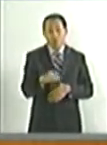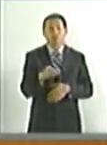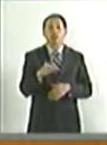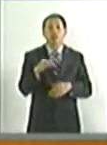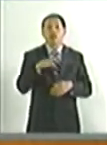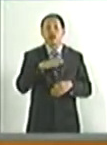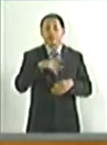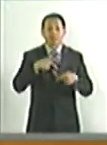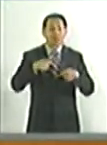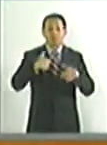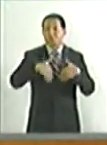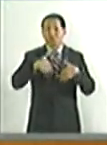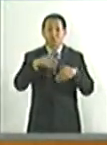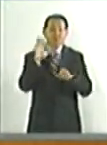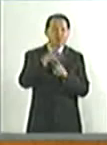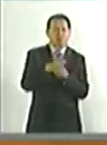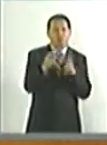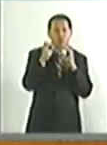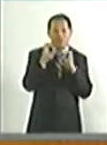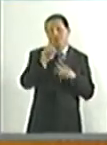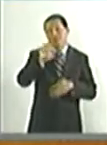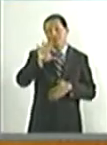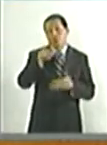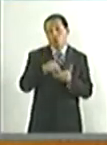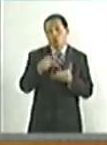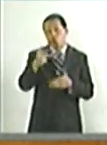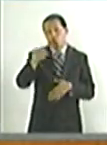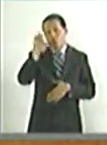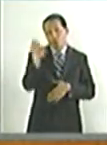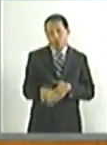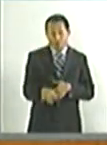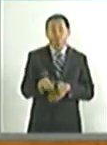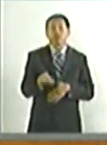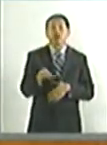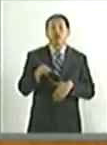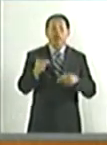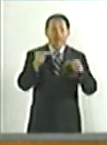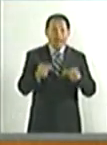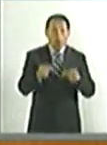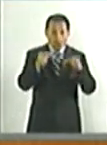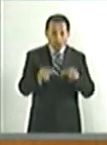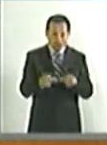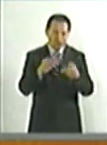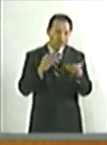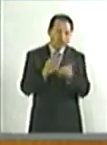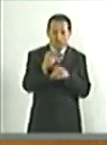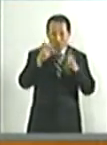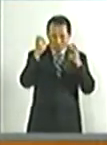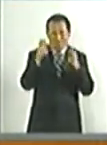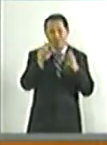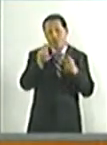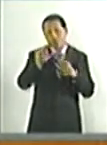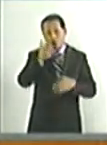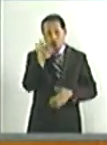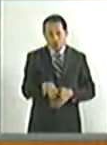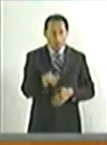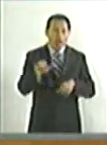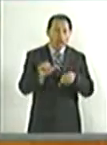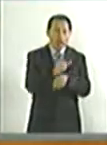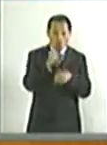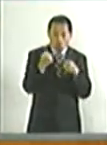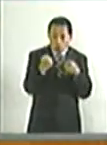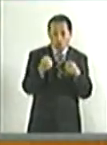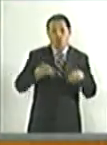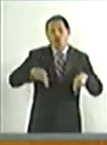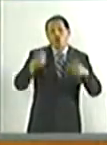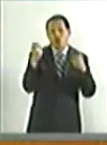robo a transeúnte con un incremento del 35.8%, el robo a negocio con 30%, el robo a vehículo